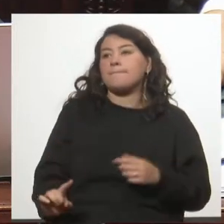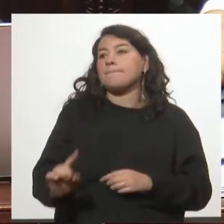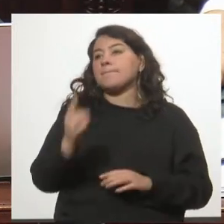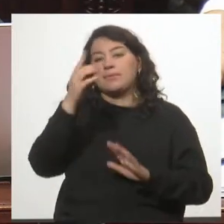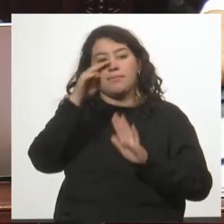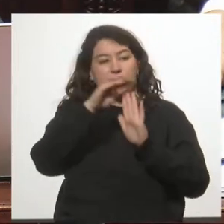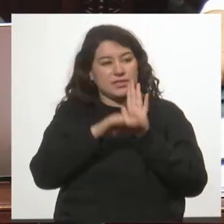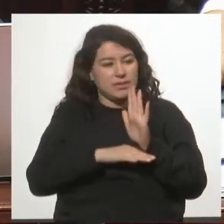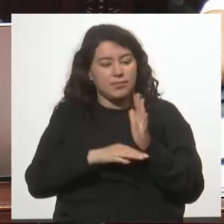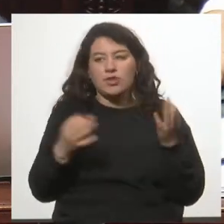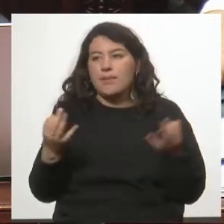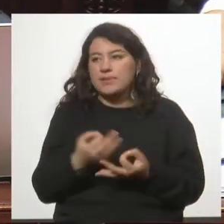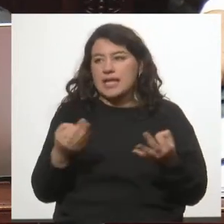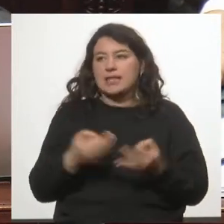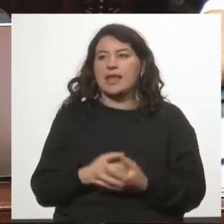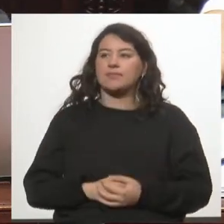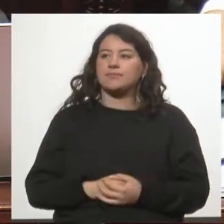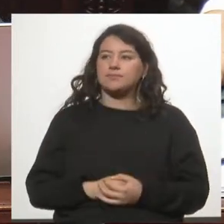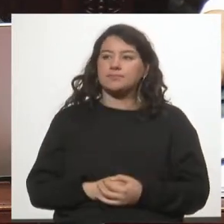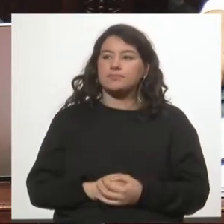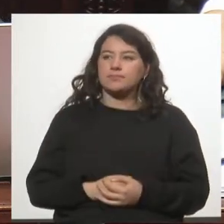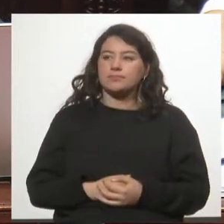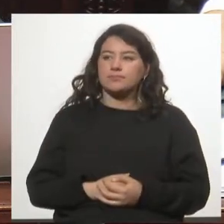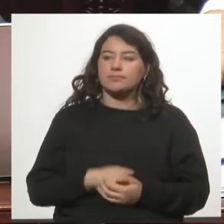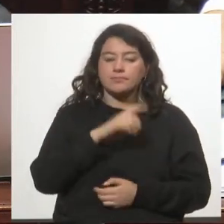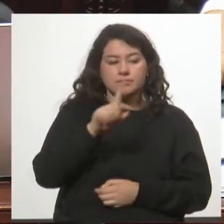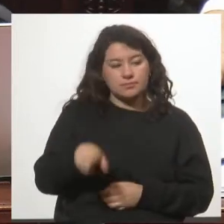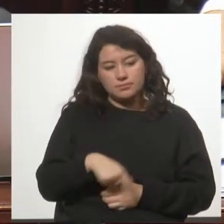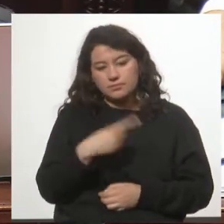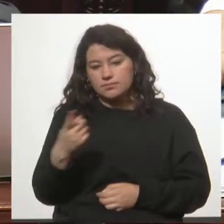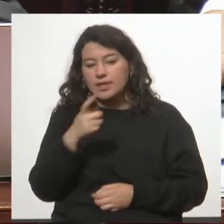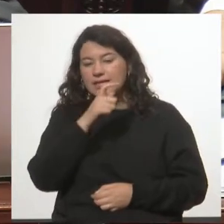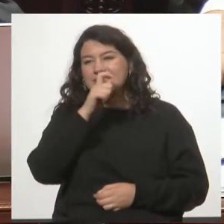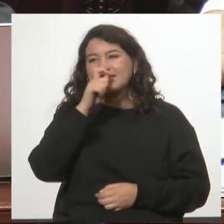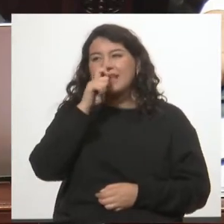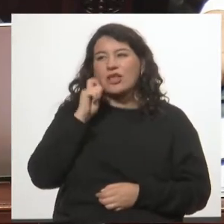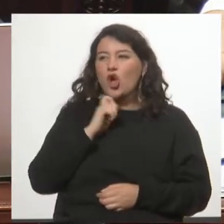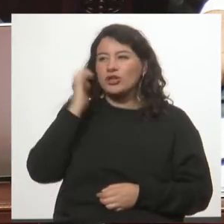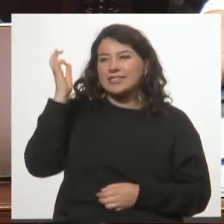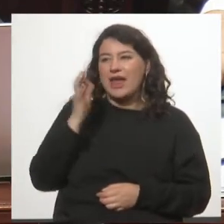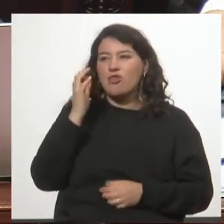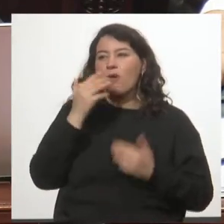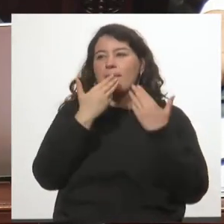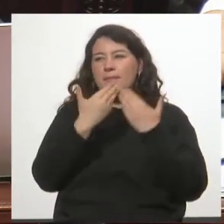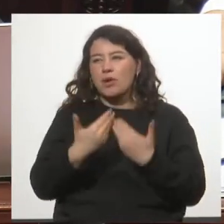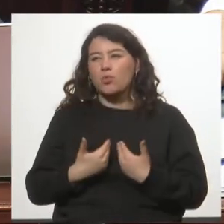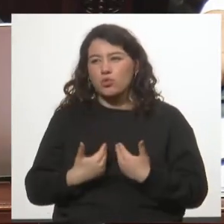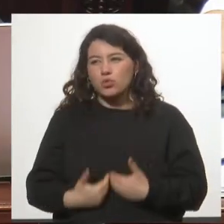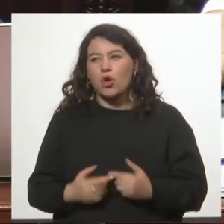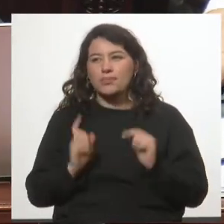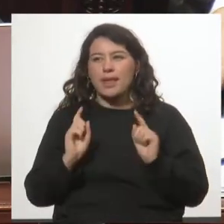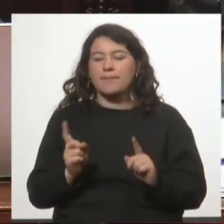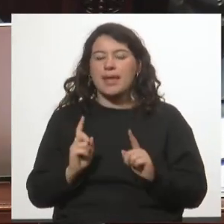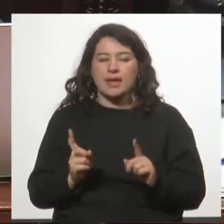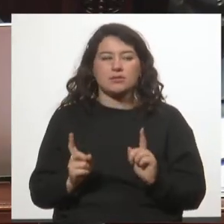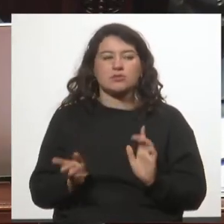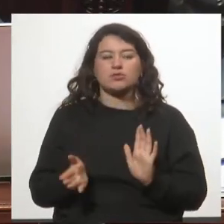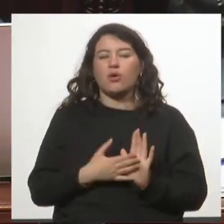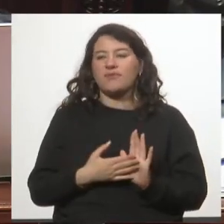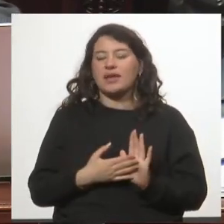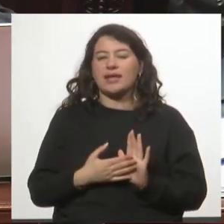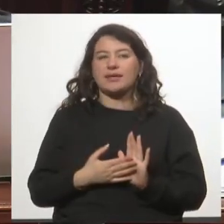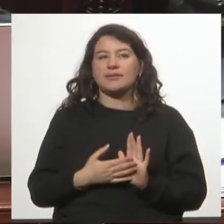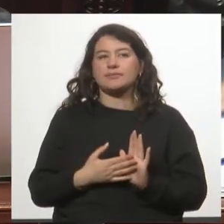de especialidad este y después el señor senador me hacía algunas preguntas sobre